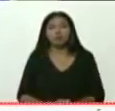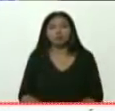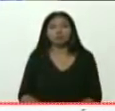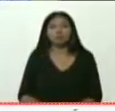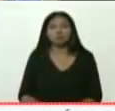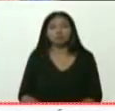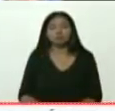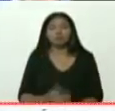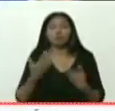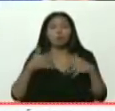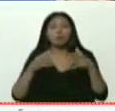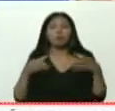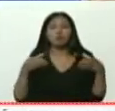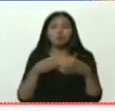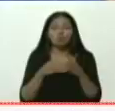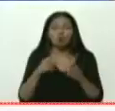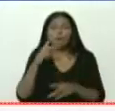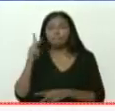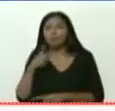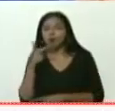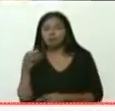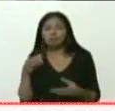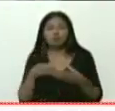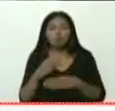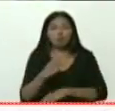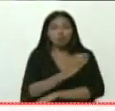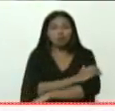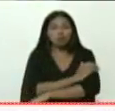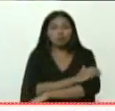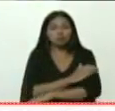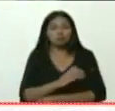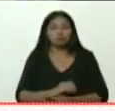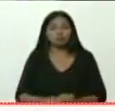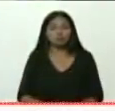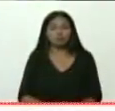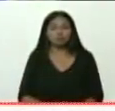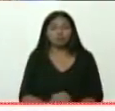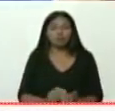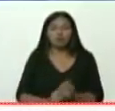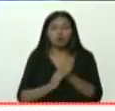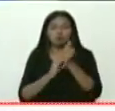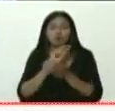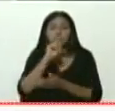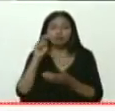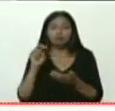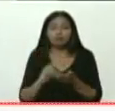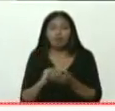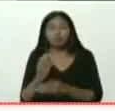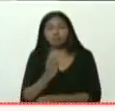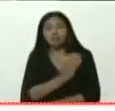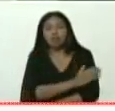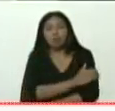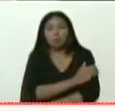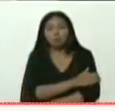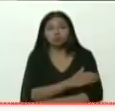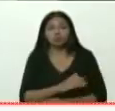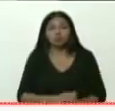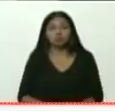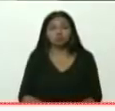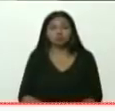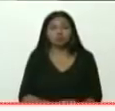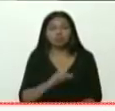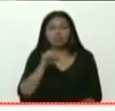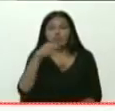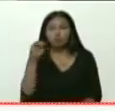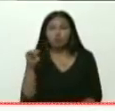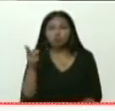¿Los militantes de los partidos políticos de la oposición? ¿Los líderes nacionales de la oposición?